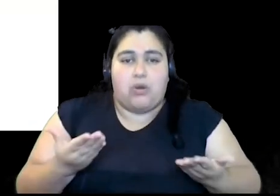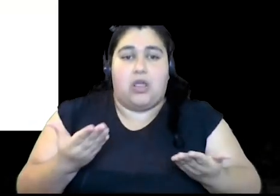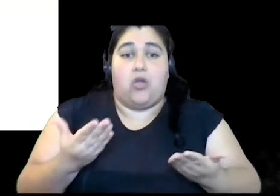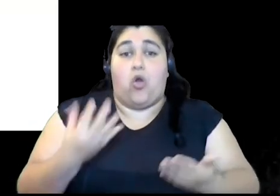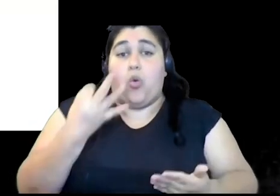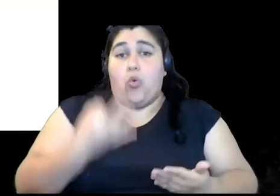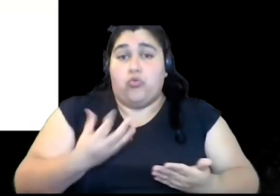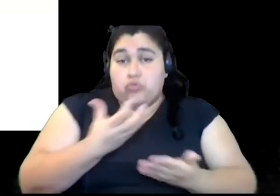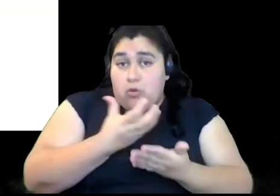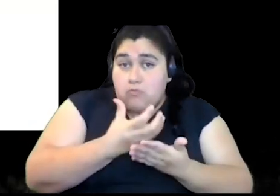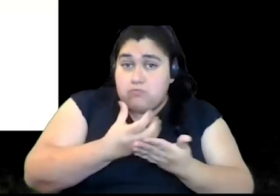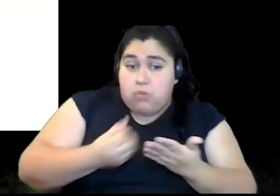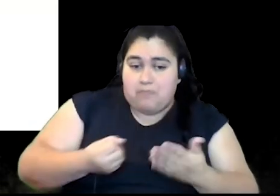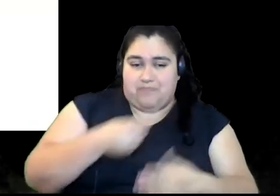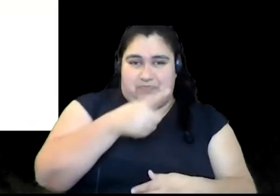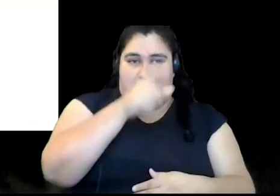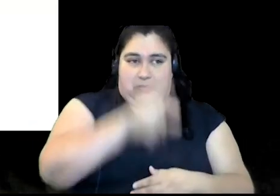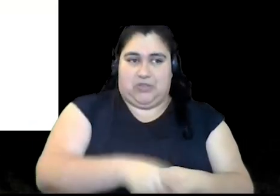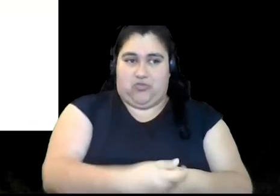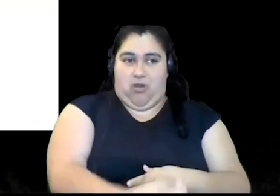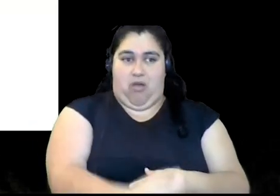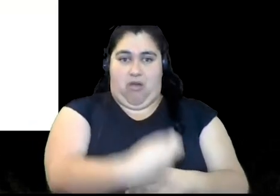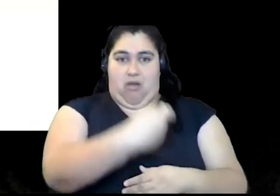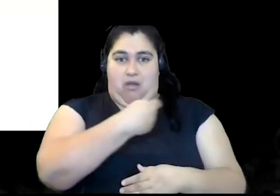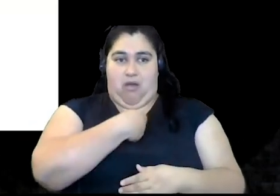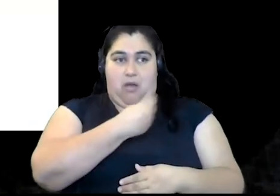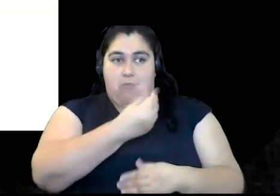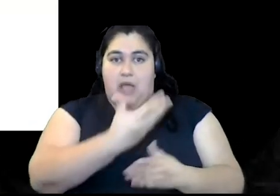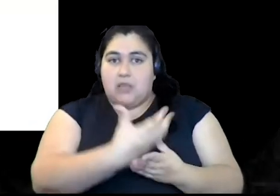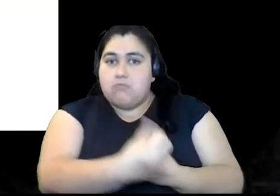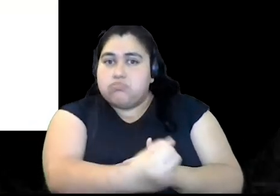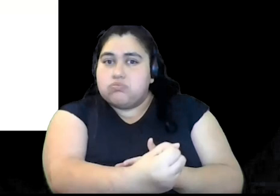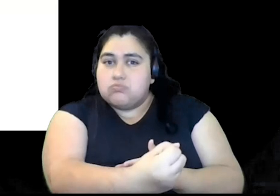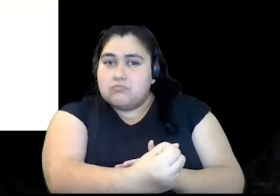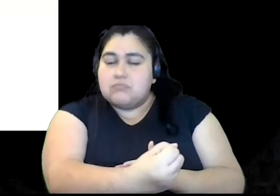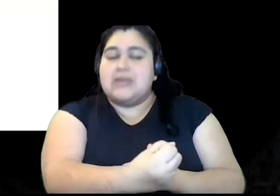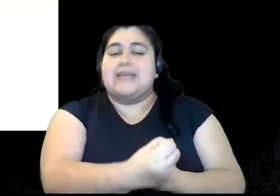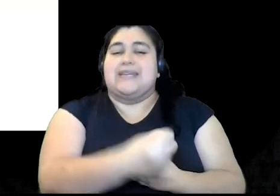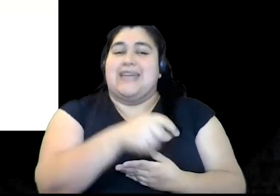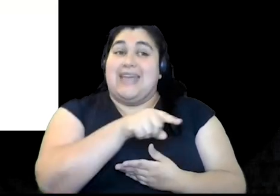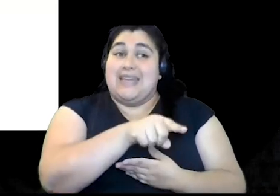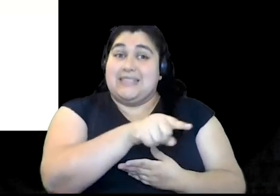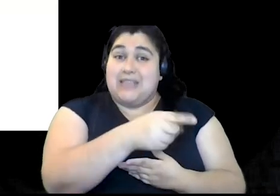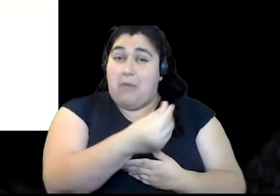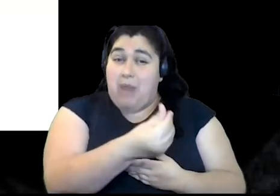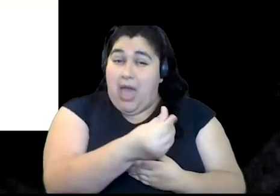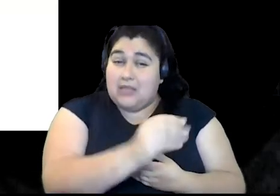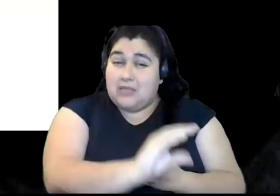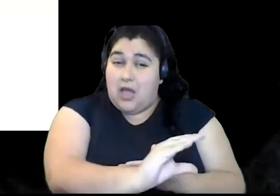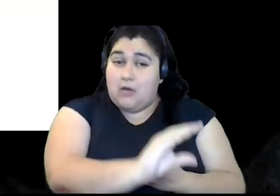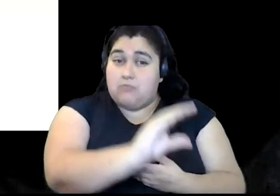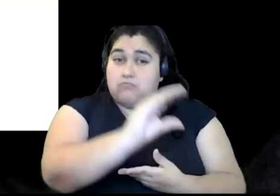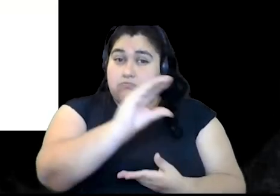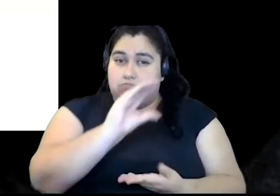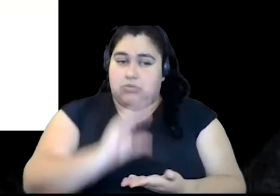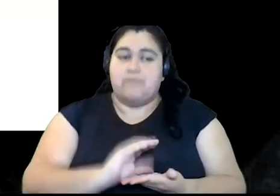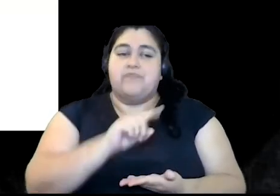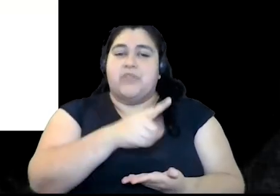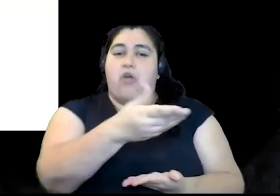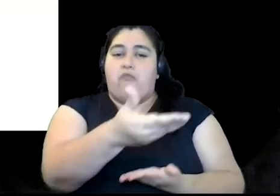retiene el pagador sobre mi renta del trabajo, esa liquidación, hoy el